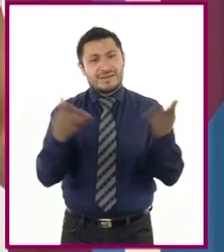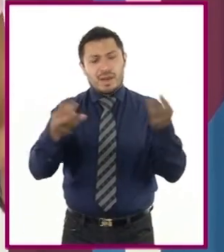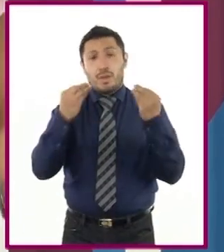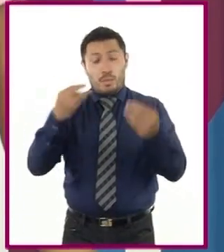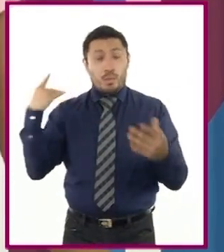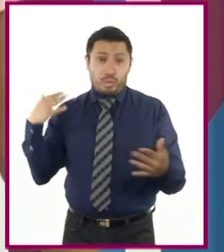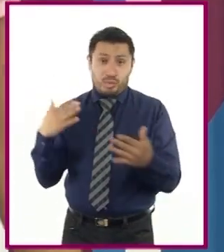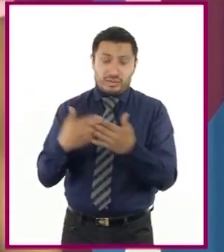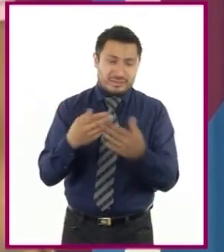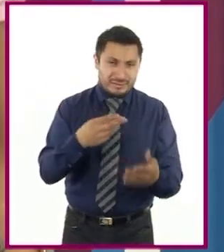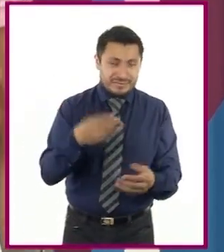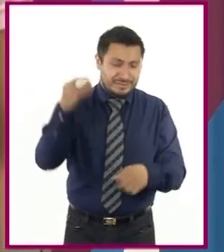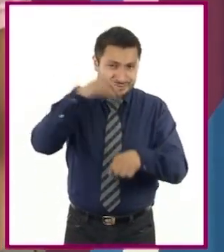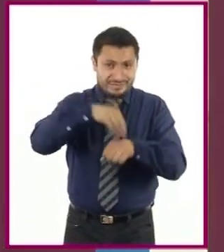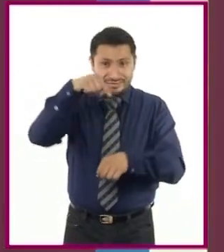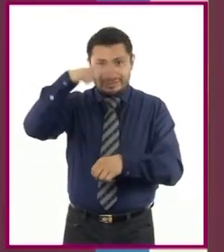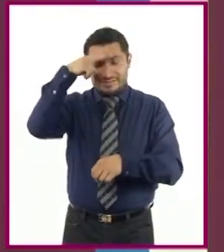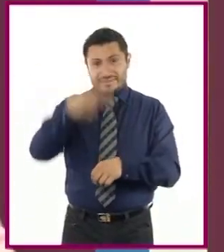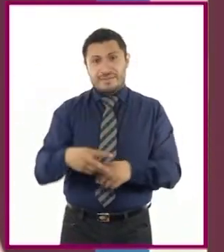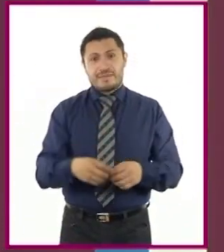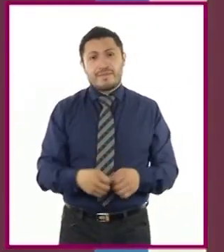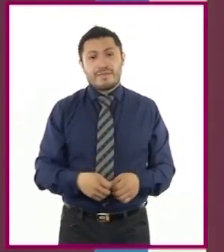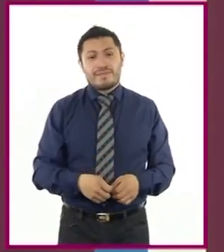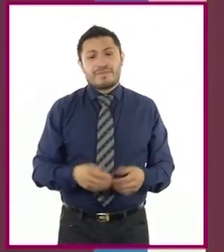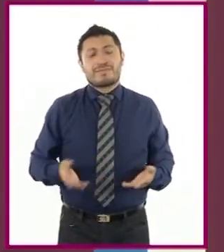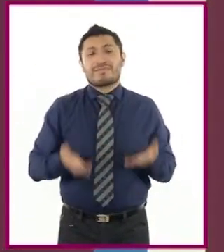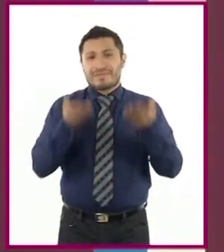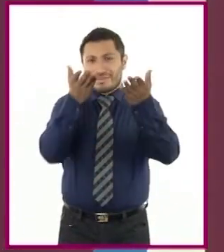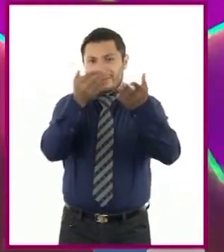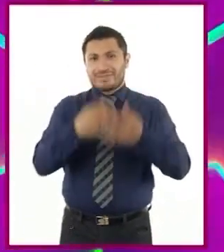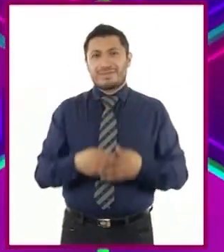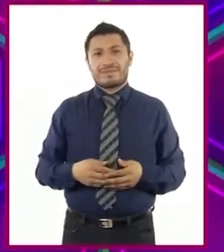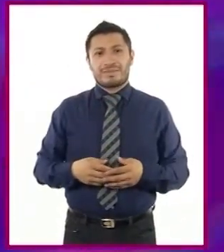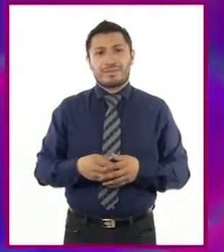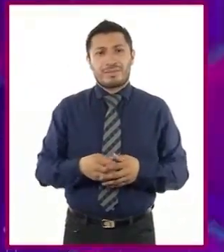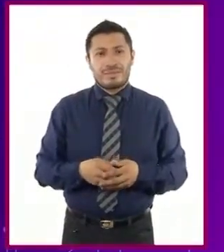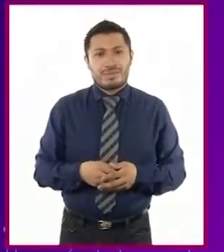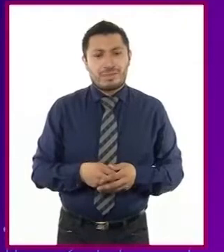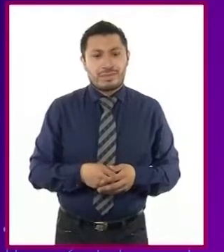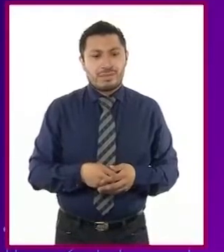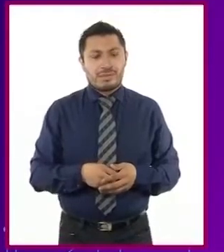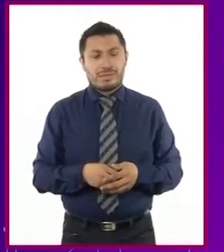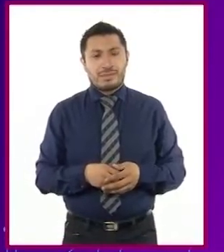muchos años aplicándose en México. ¡Corre video!